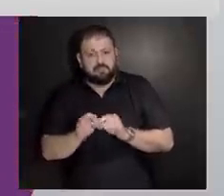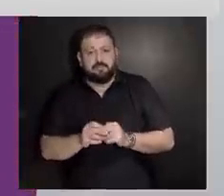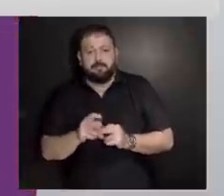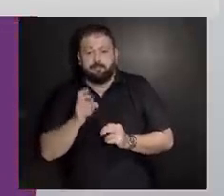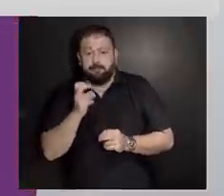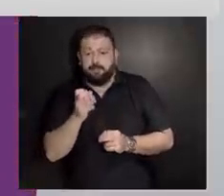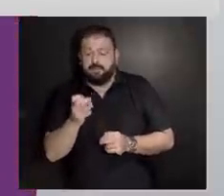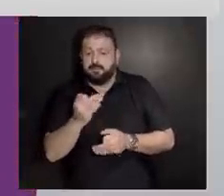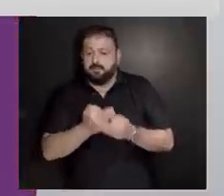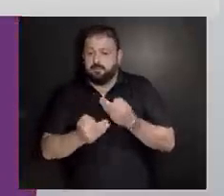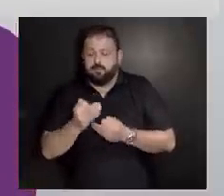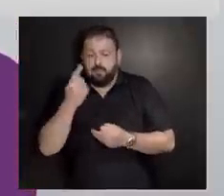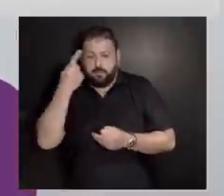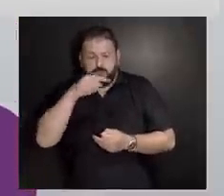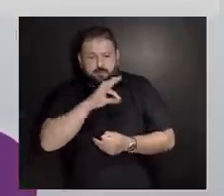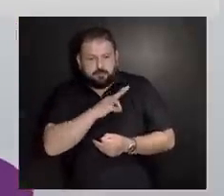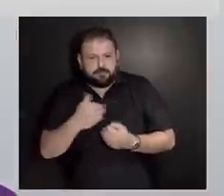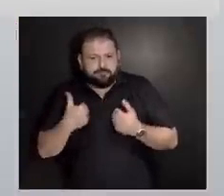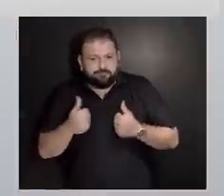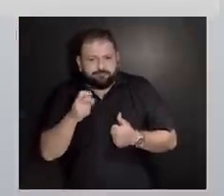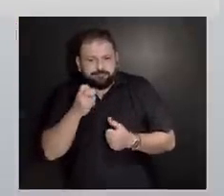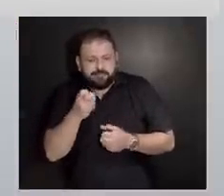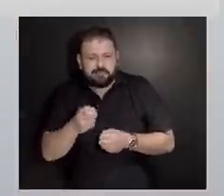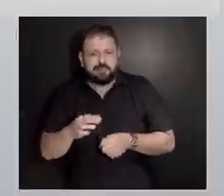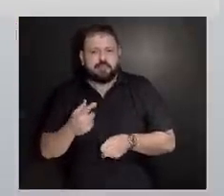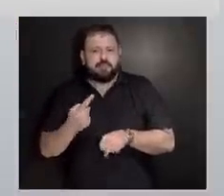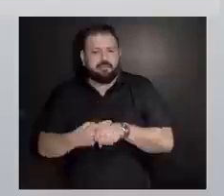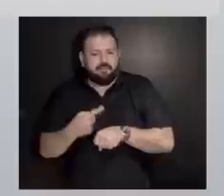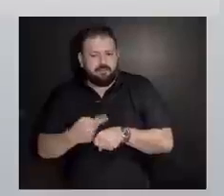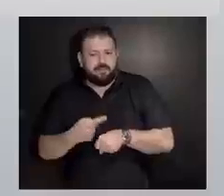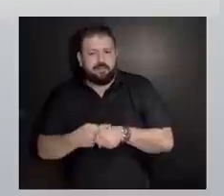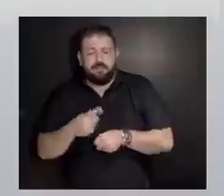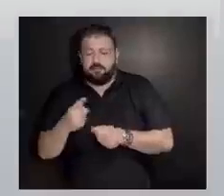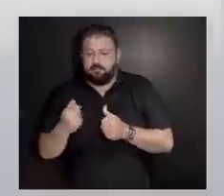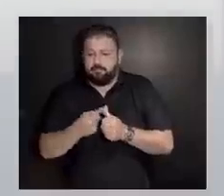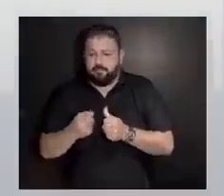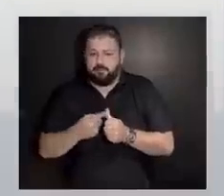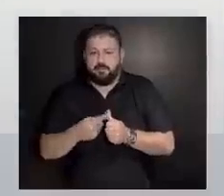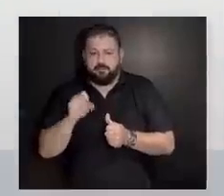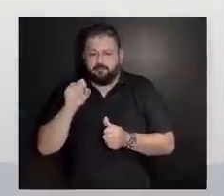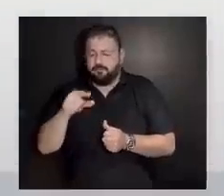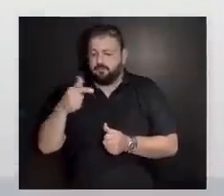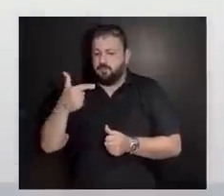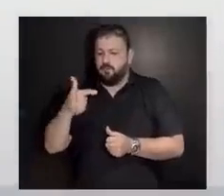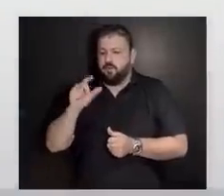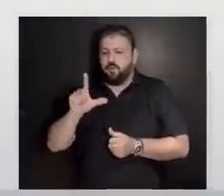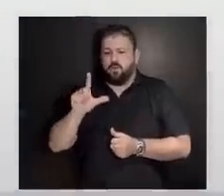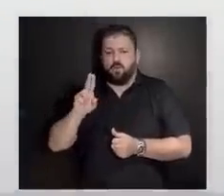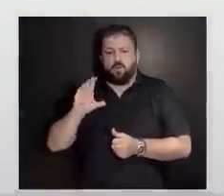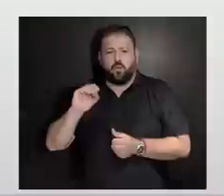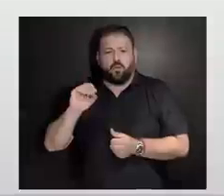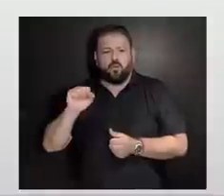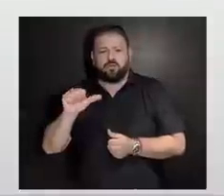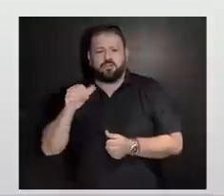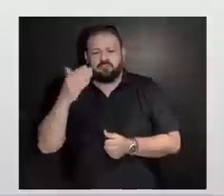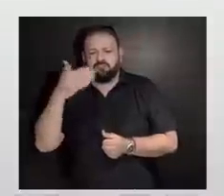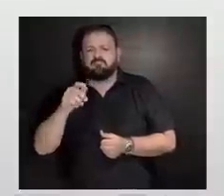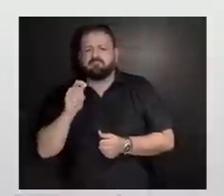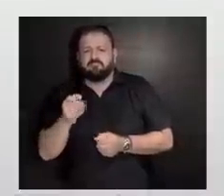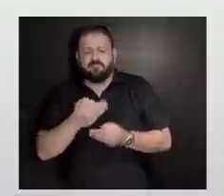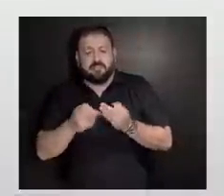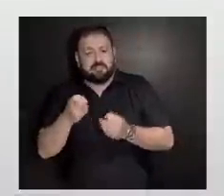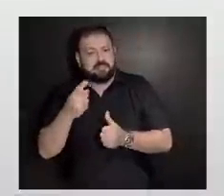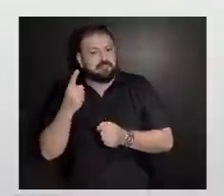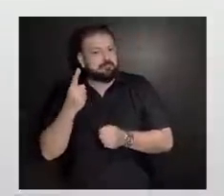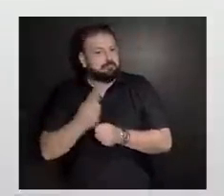a facilitar la comprensión de esta enfermedad. El primero de ellos sería la glucosa. ¿Qué es la glucosa? Pues sabemos que es la